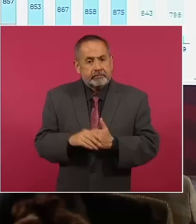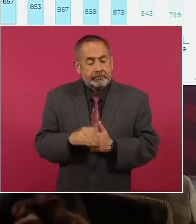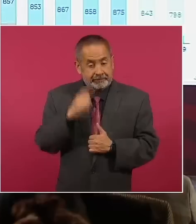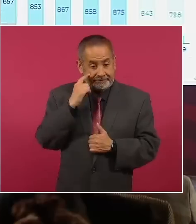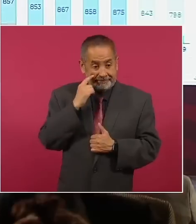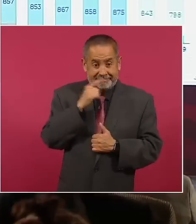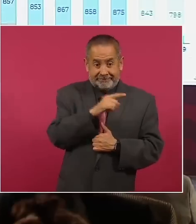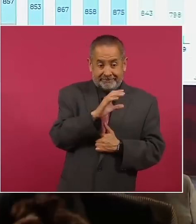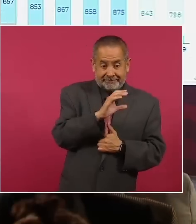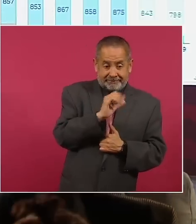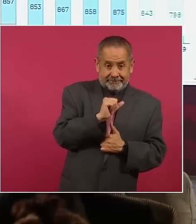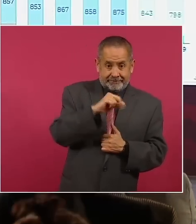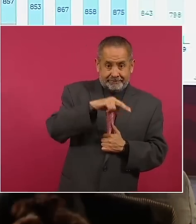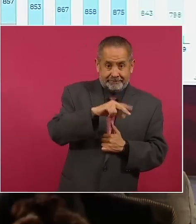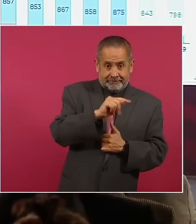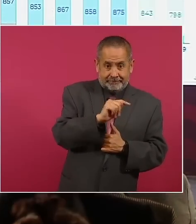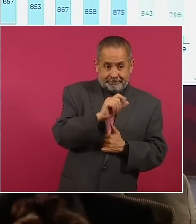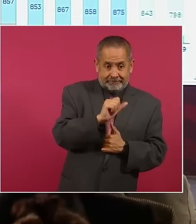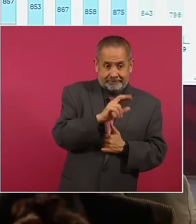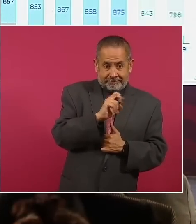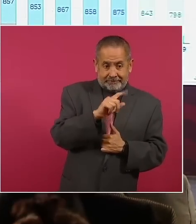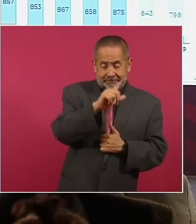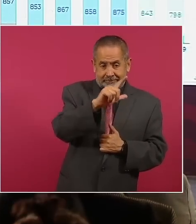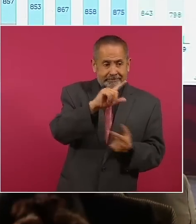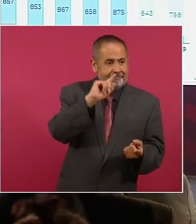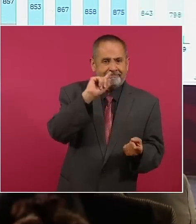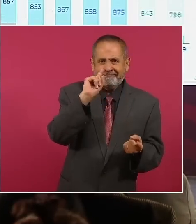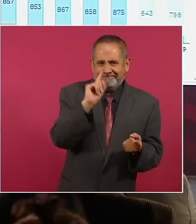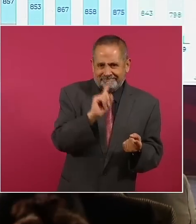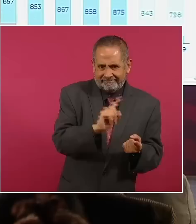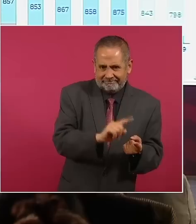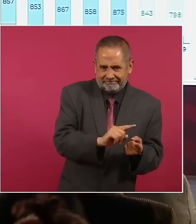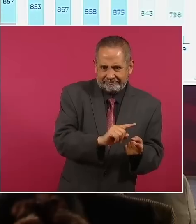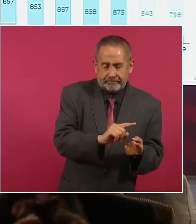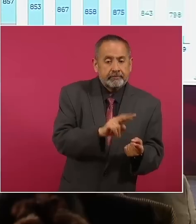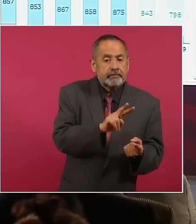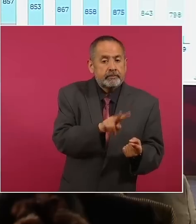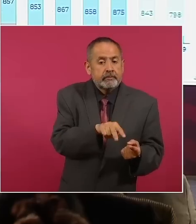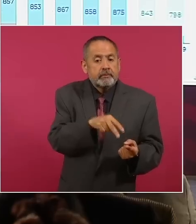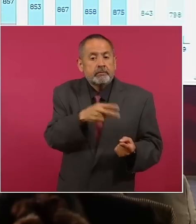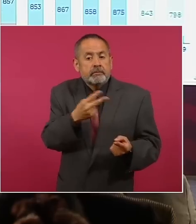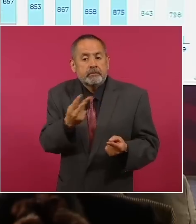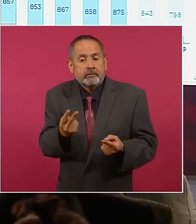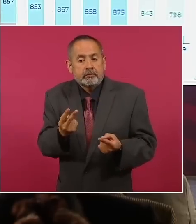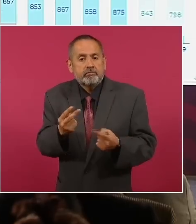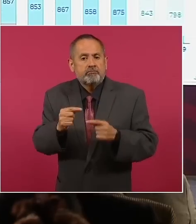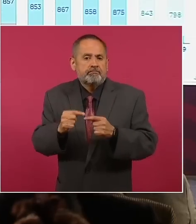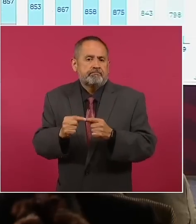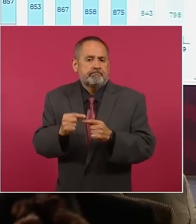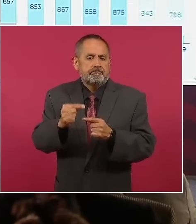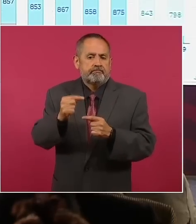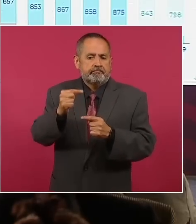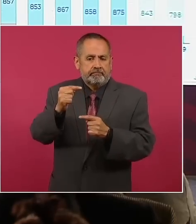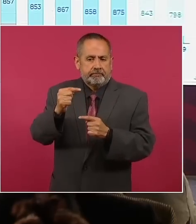Cantarell empieza a declinar ya de manera muy dramática, Cumaló-Zap empieza a producir más. Y esto es lo